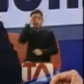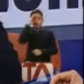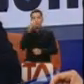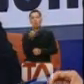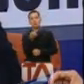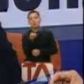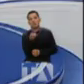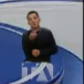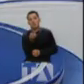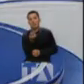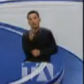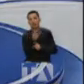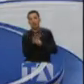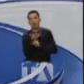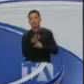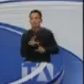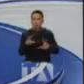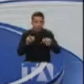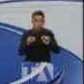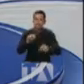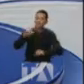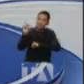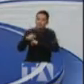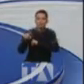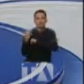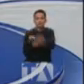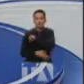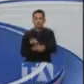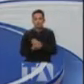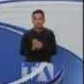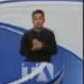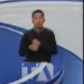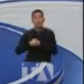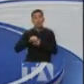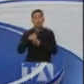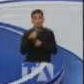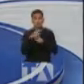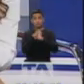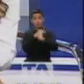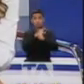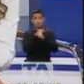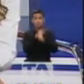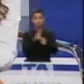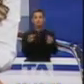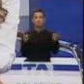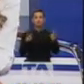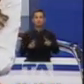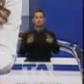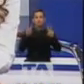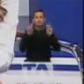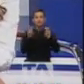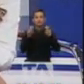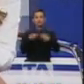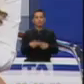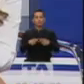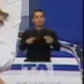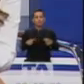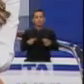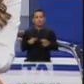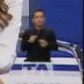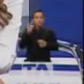nivel. Sancionado también, claro que sí. Y había otro tuit también que hablaba sobre el poner vagones exclusivos